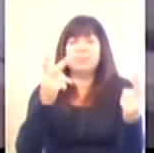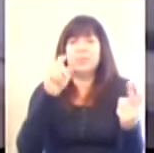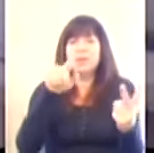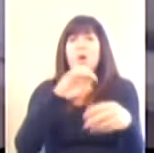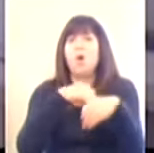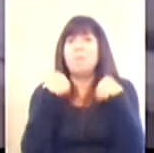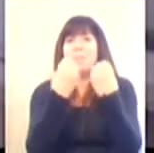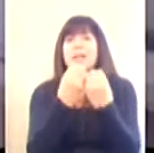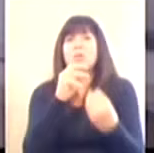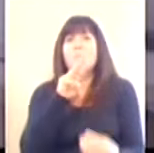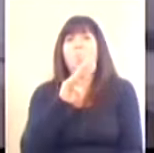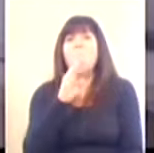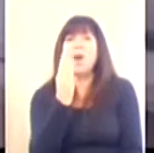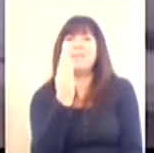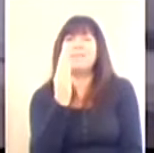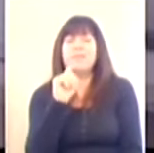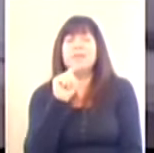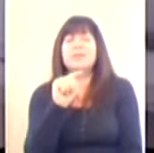la web.